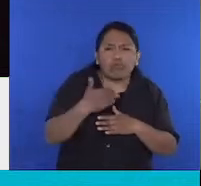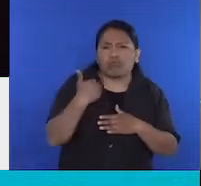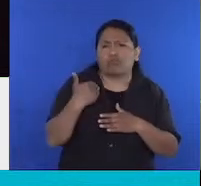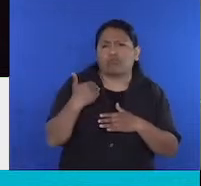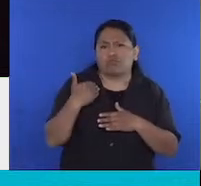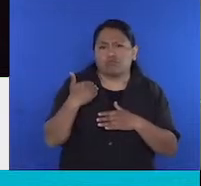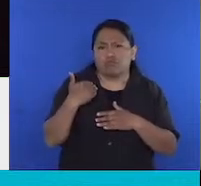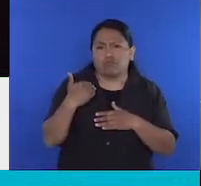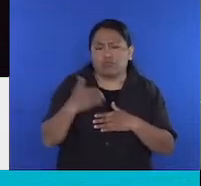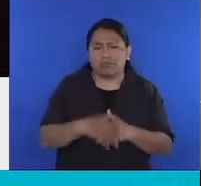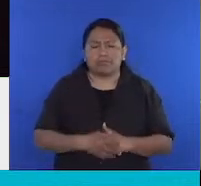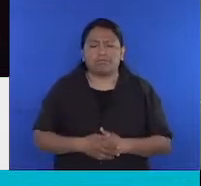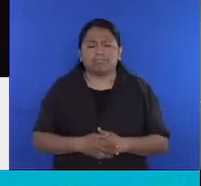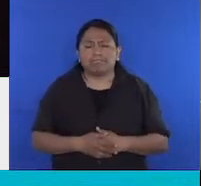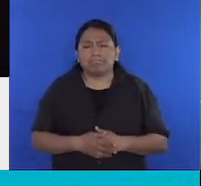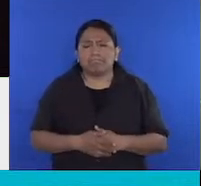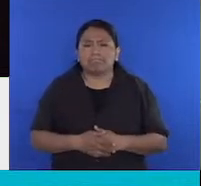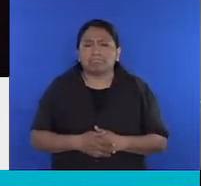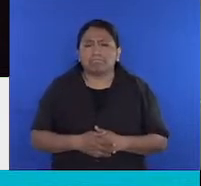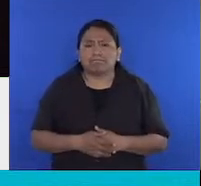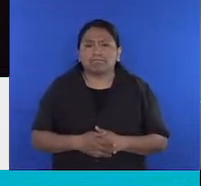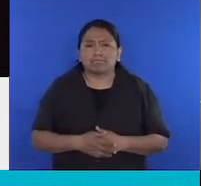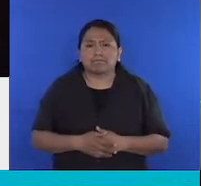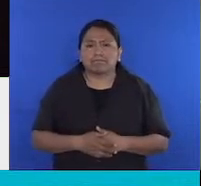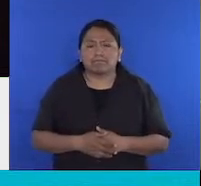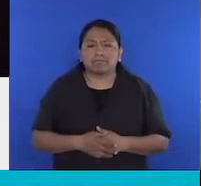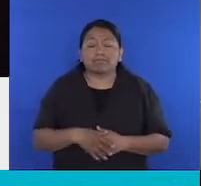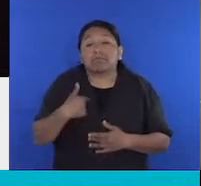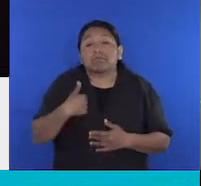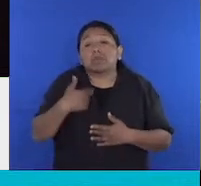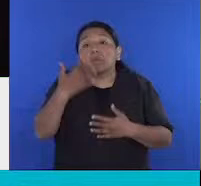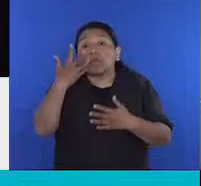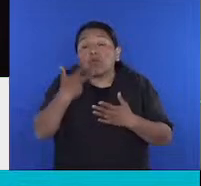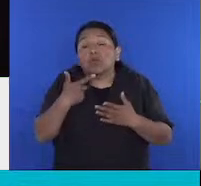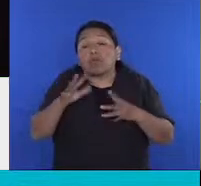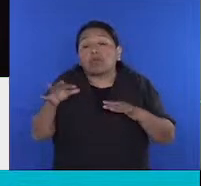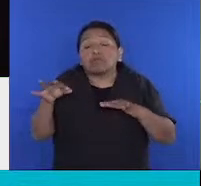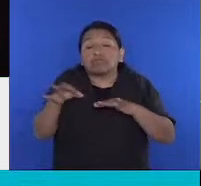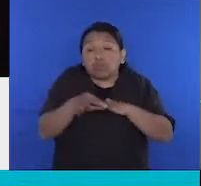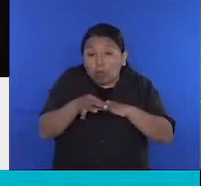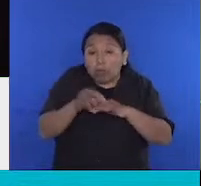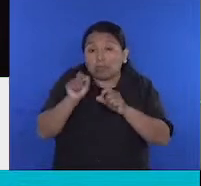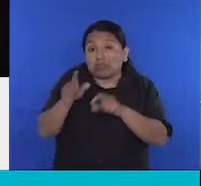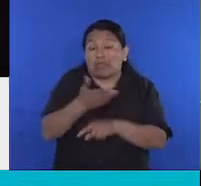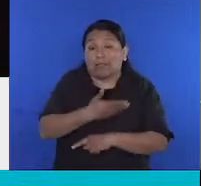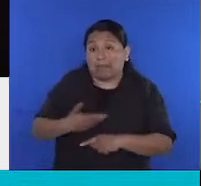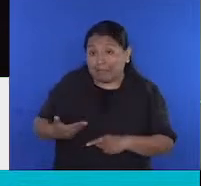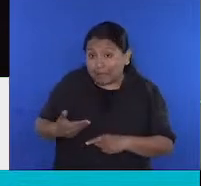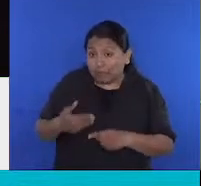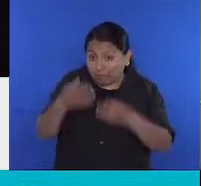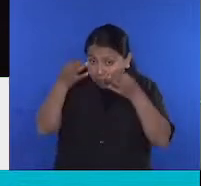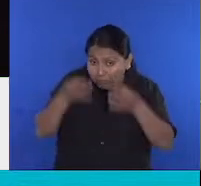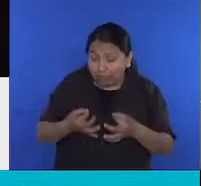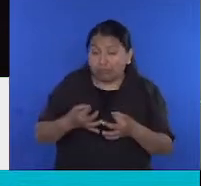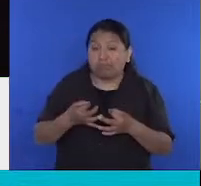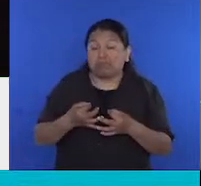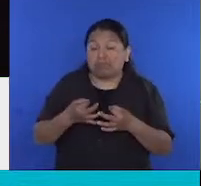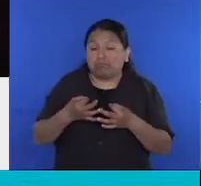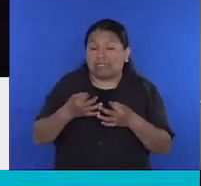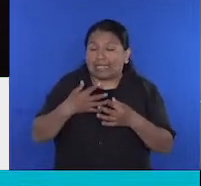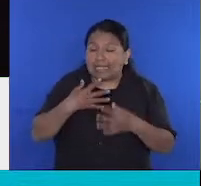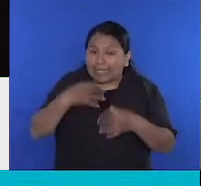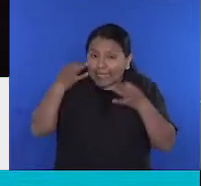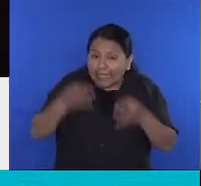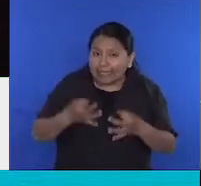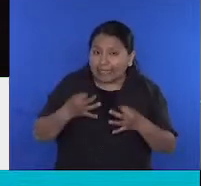especialmente como un compromiso del presidente, un compromiso concreto y real de respeto a las instituciones de